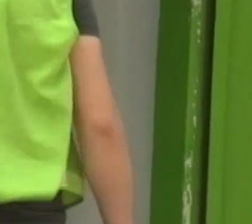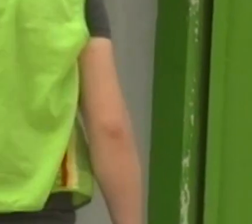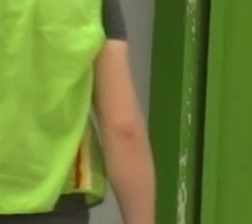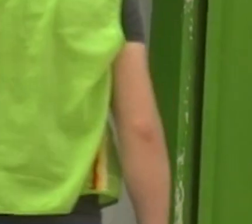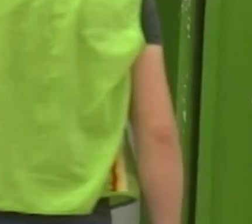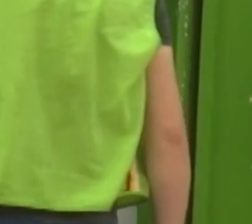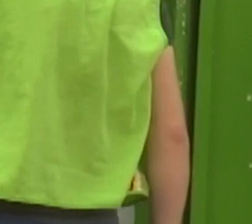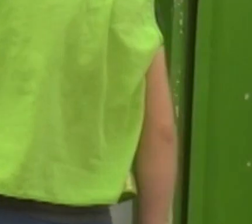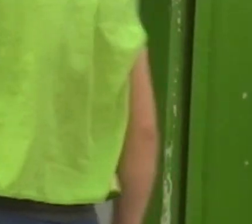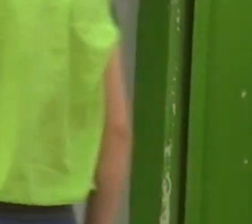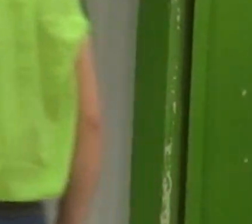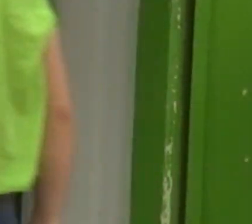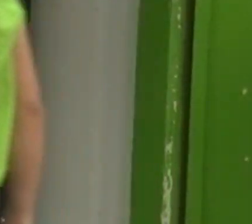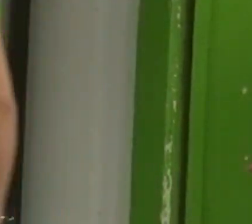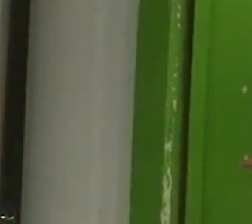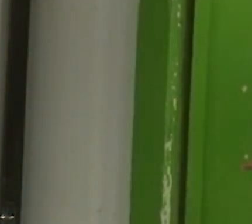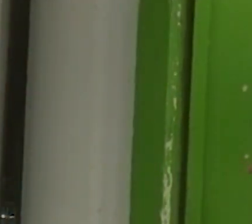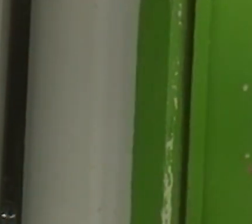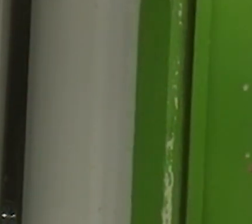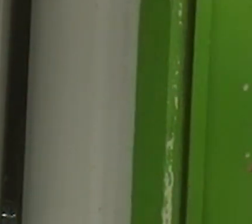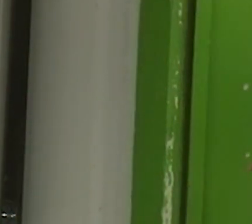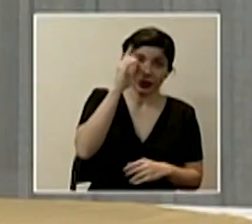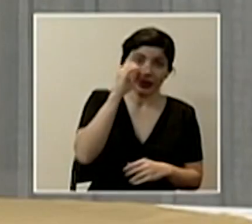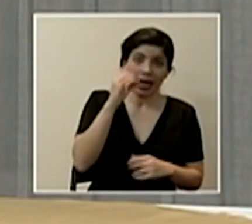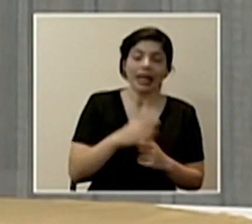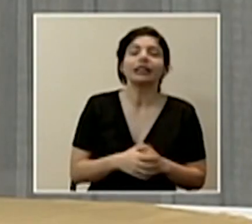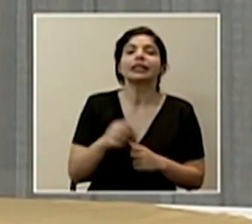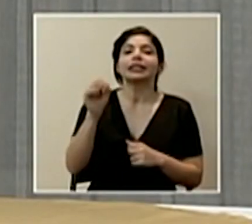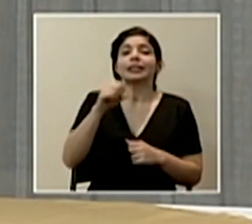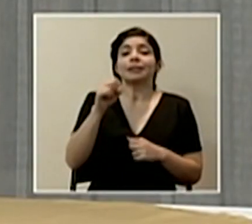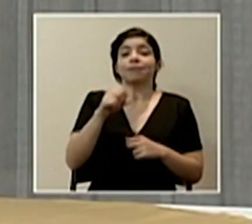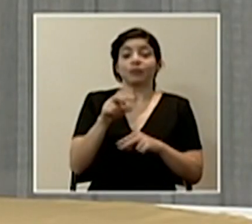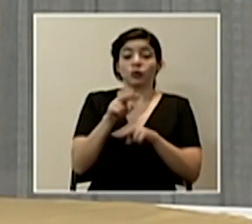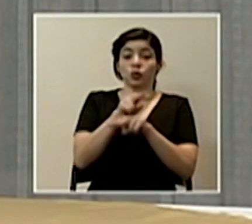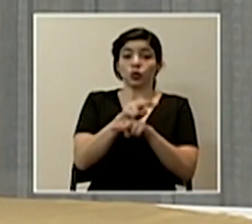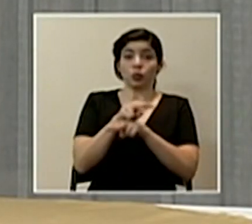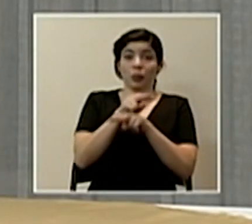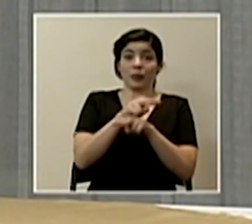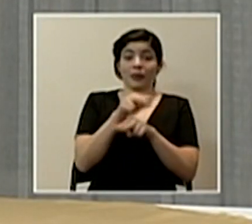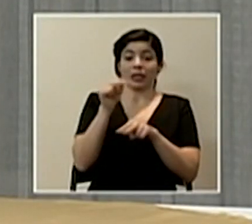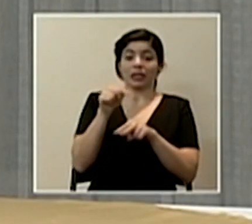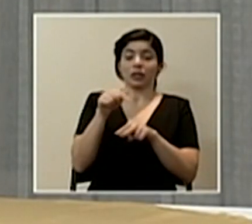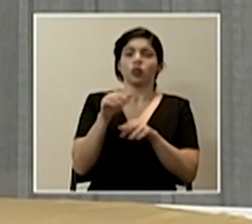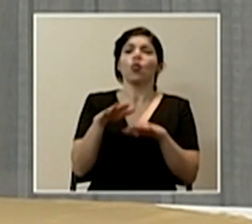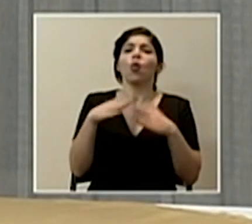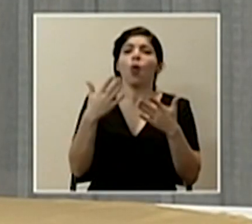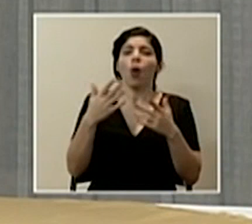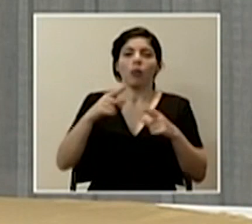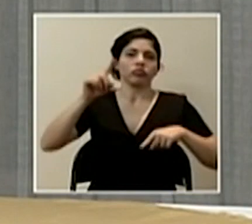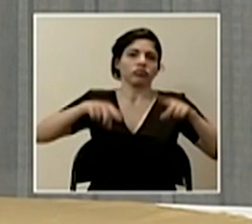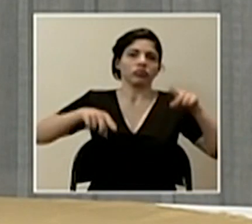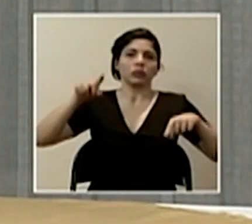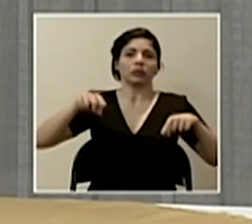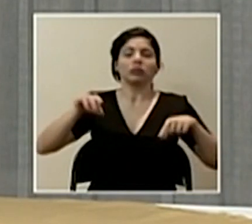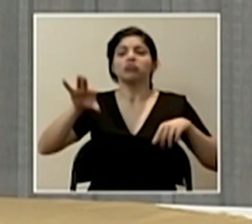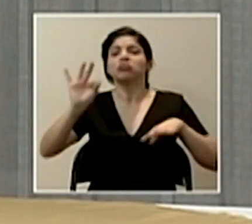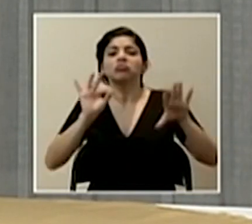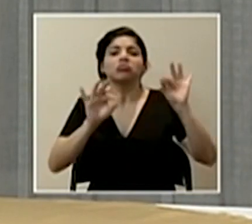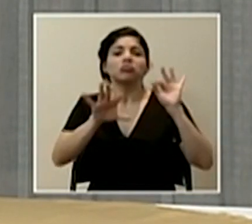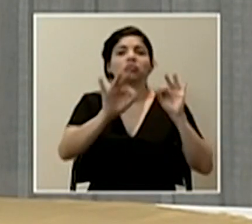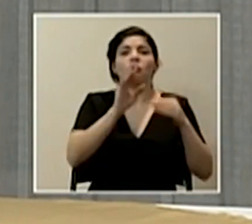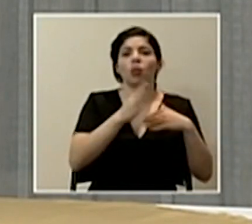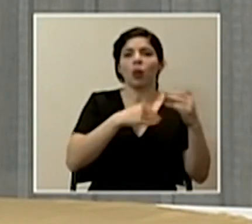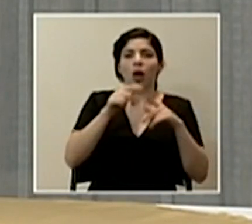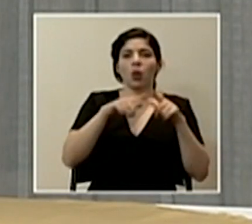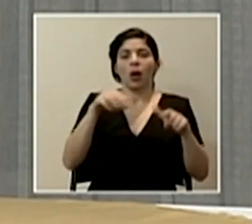sanitarias establecidas se exponen a la suspensión de sus permisos. La supervisión vamos a hacerla de forma aleatoria, seleccionar algunos